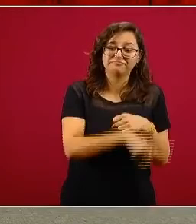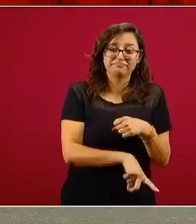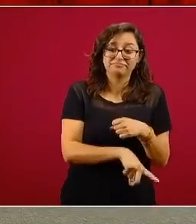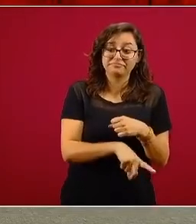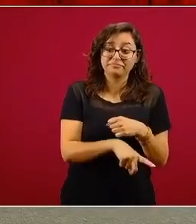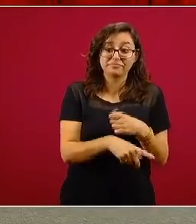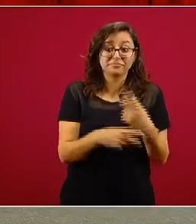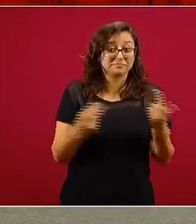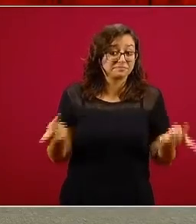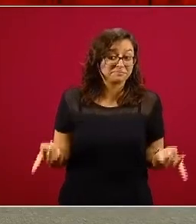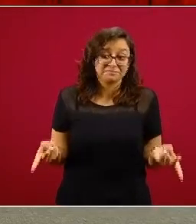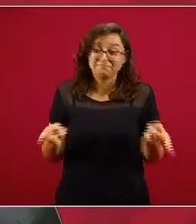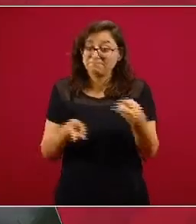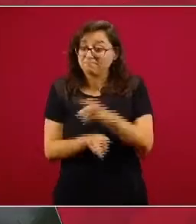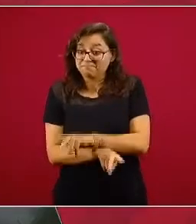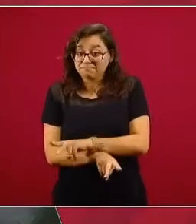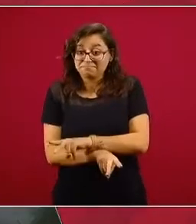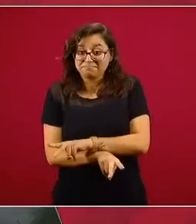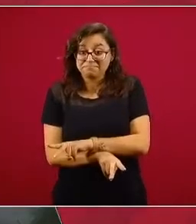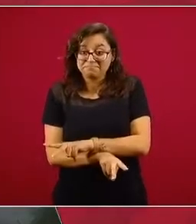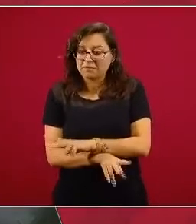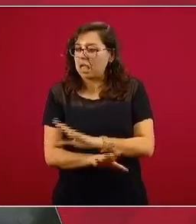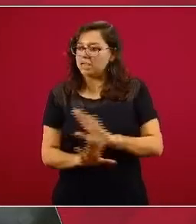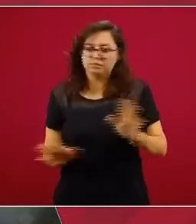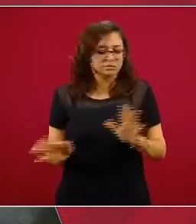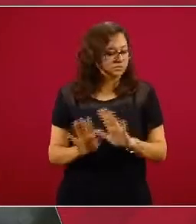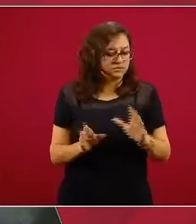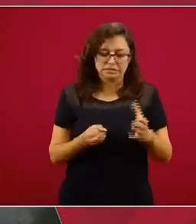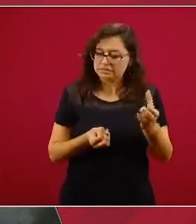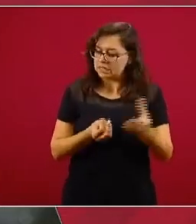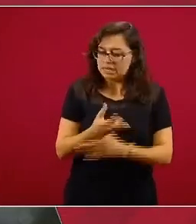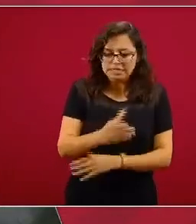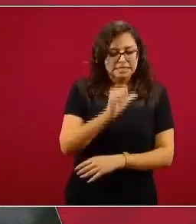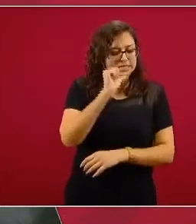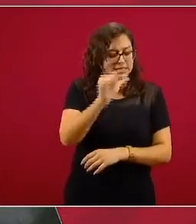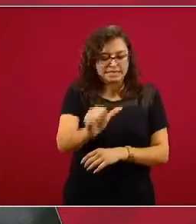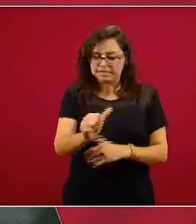al revés, tomar decisiones de no desconfinar,